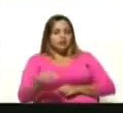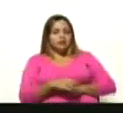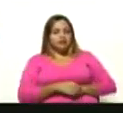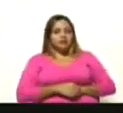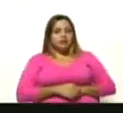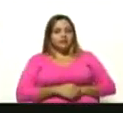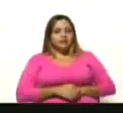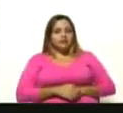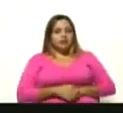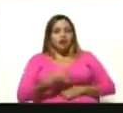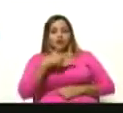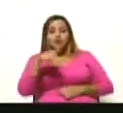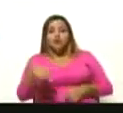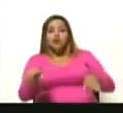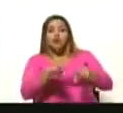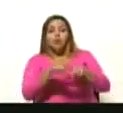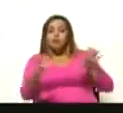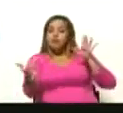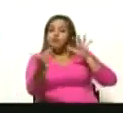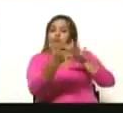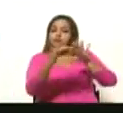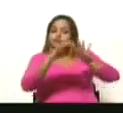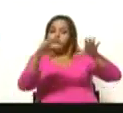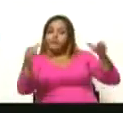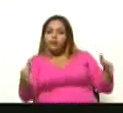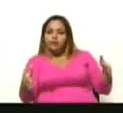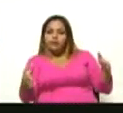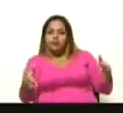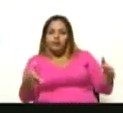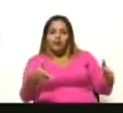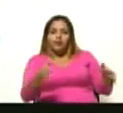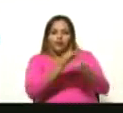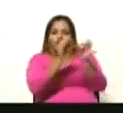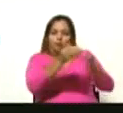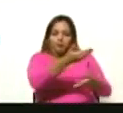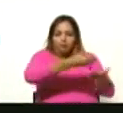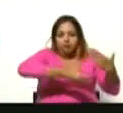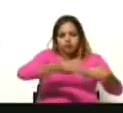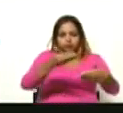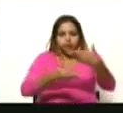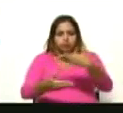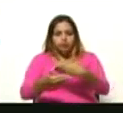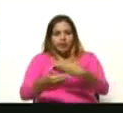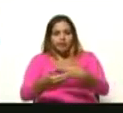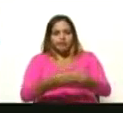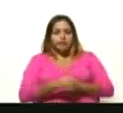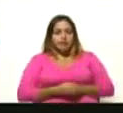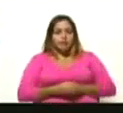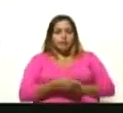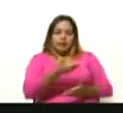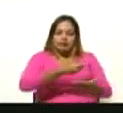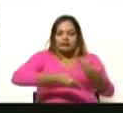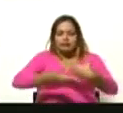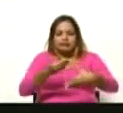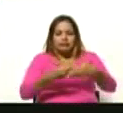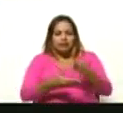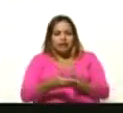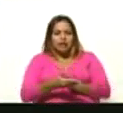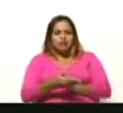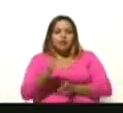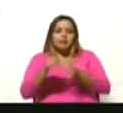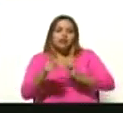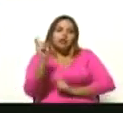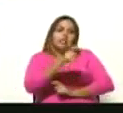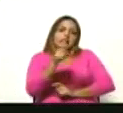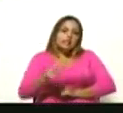somos como un puente, una plataforma comercial para intercambiar según las